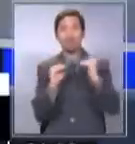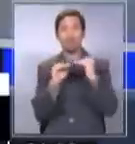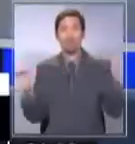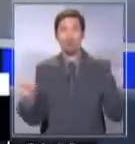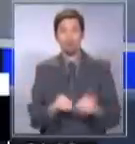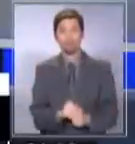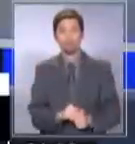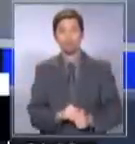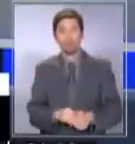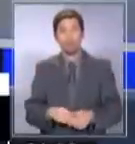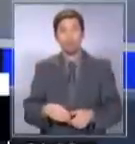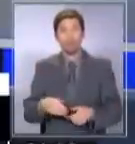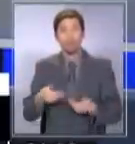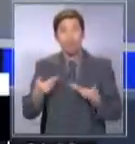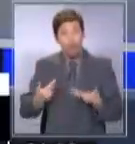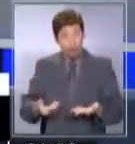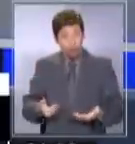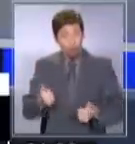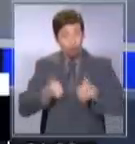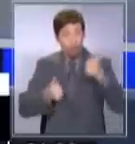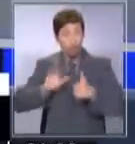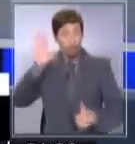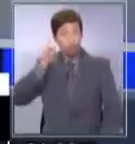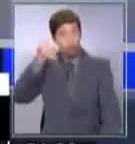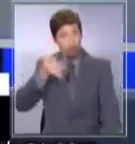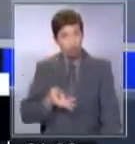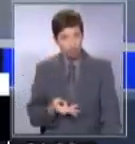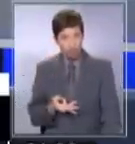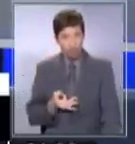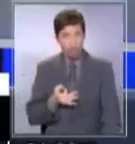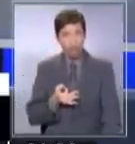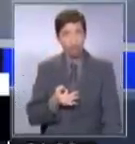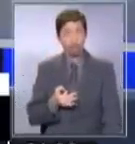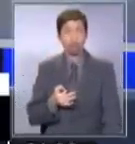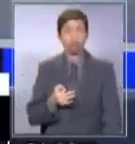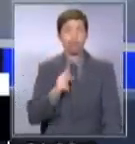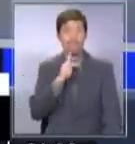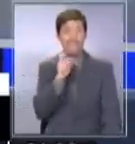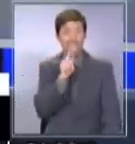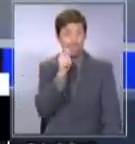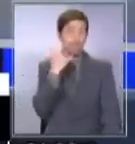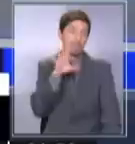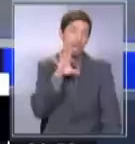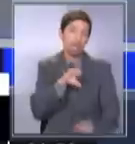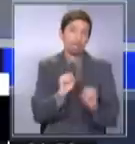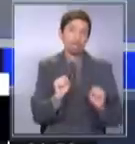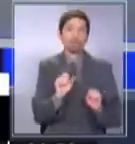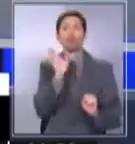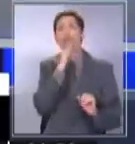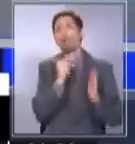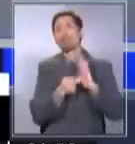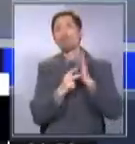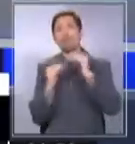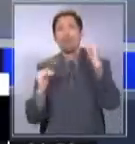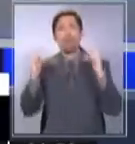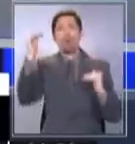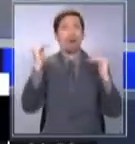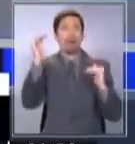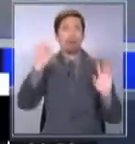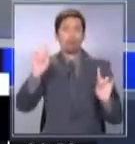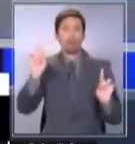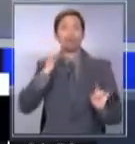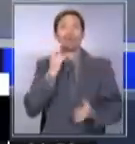candidato oficial de evópoli yo le escuché una frase a Felipe cas él decía eh No hay problema en que haya desigualdad en Chile pero que la desigualdad sea por las